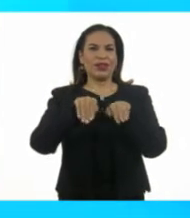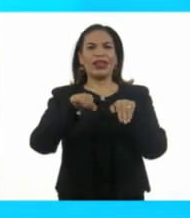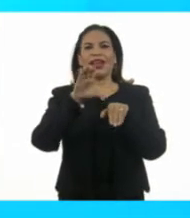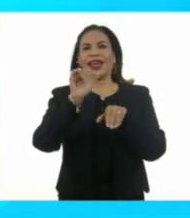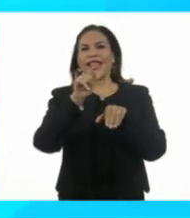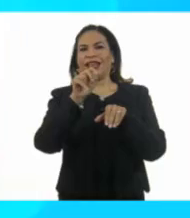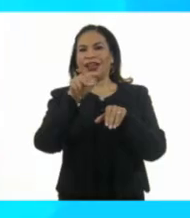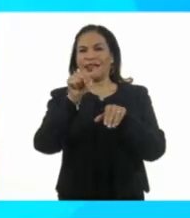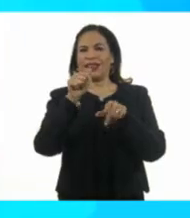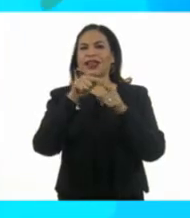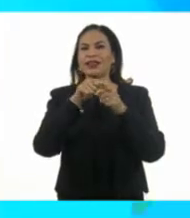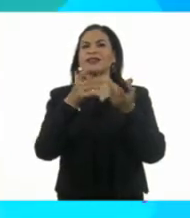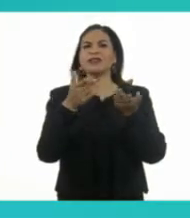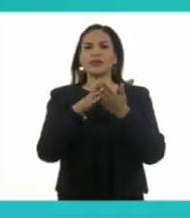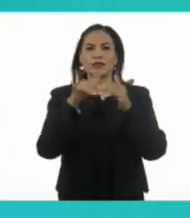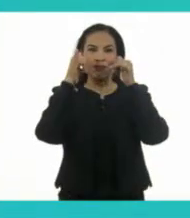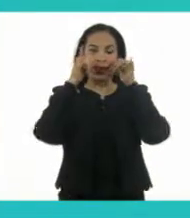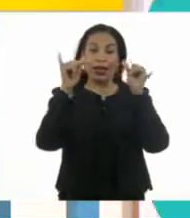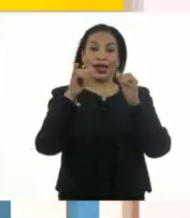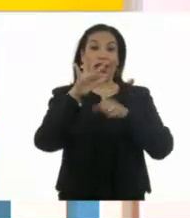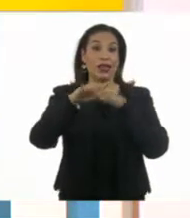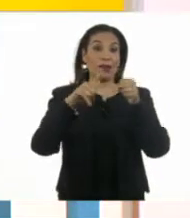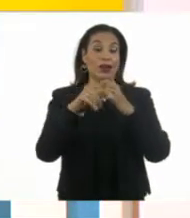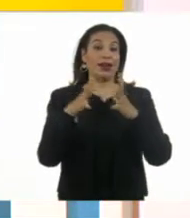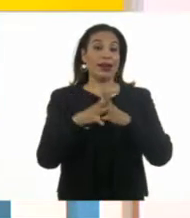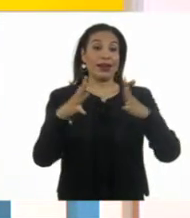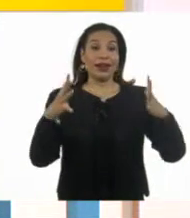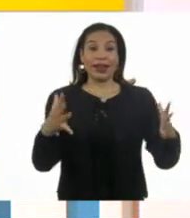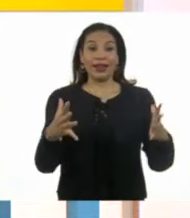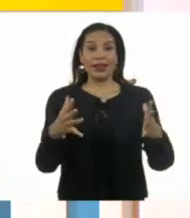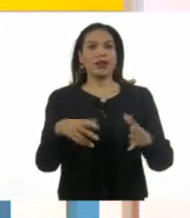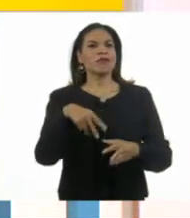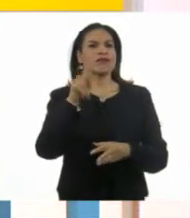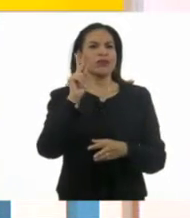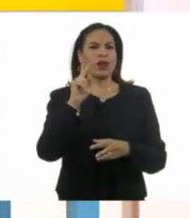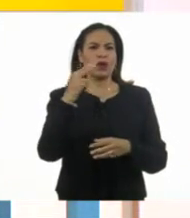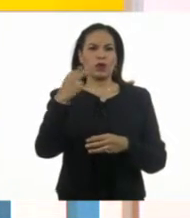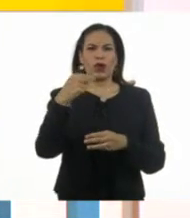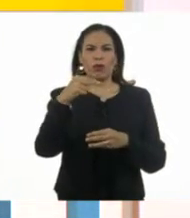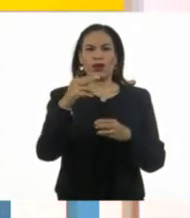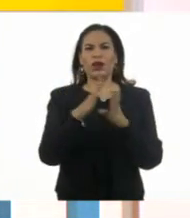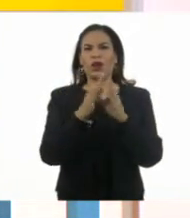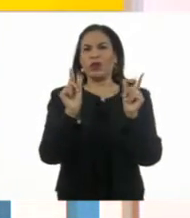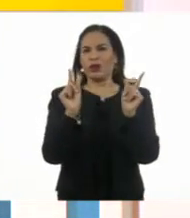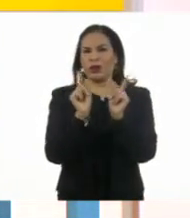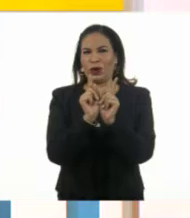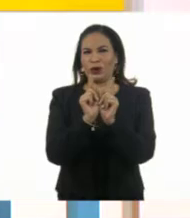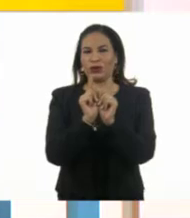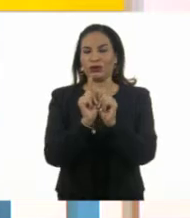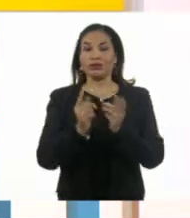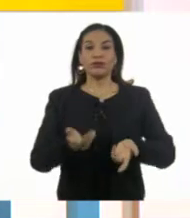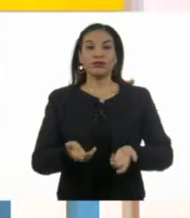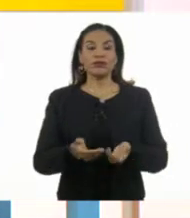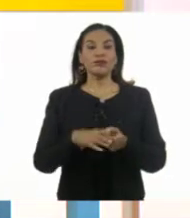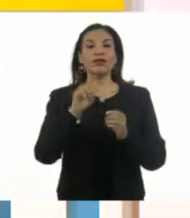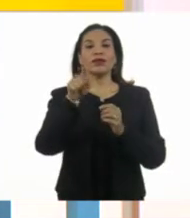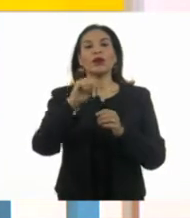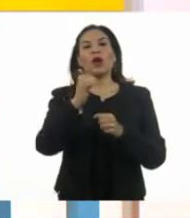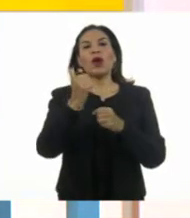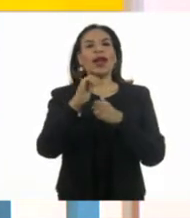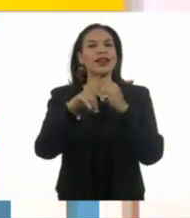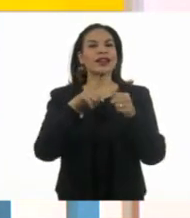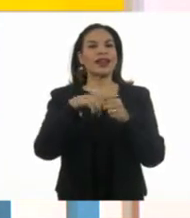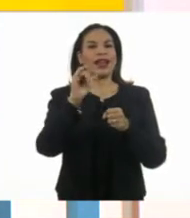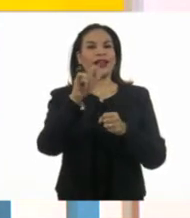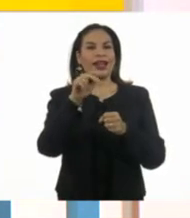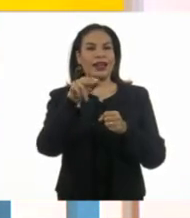por ejemplo, vaca es un animal grande y, sin embargo, su nombre es corto. Cortito. Y Catarina es un